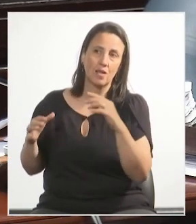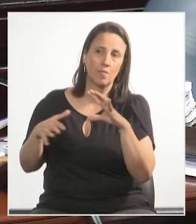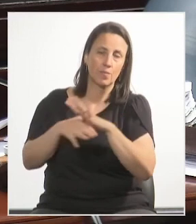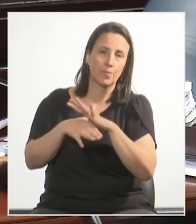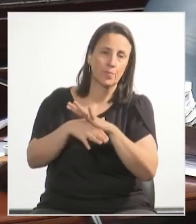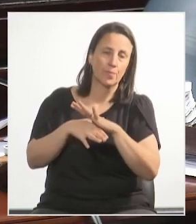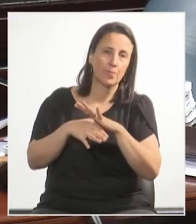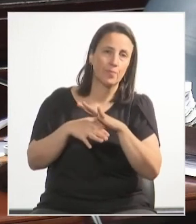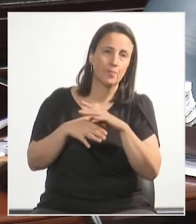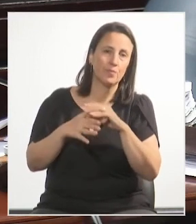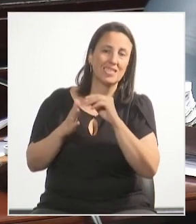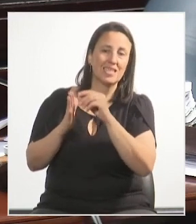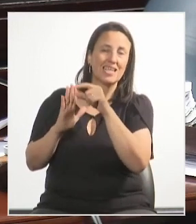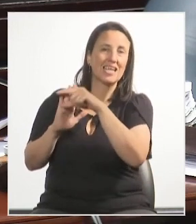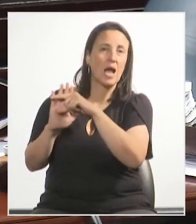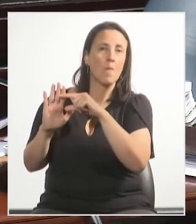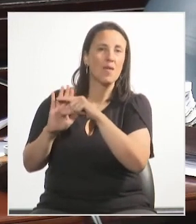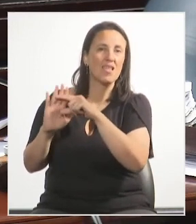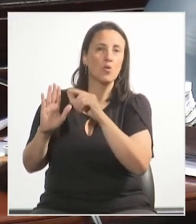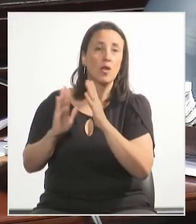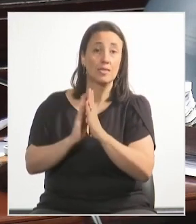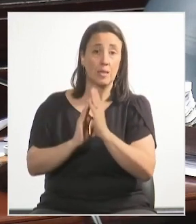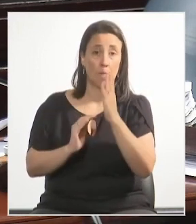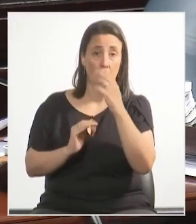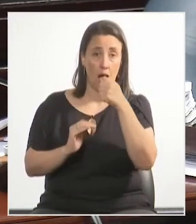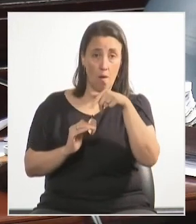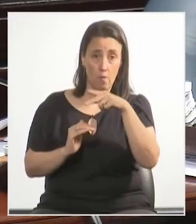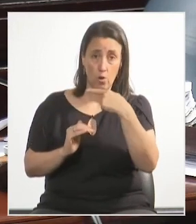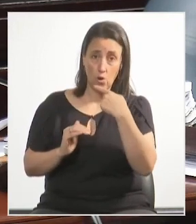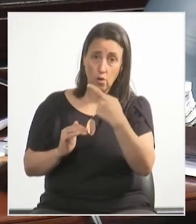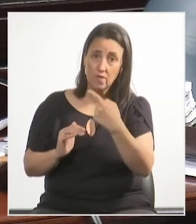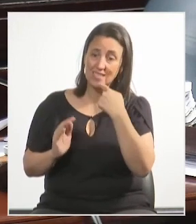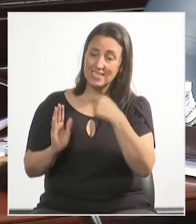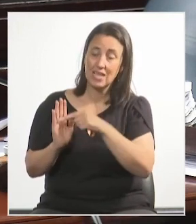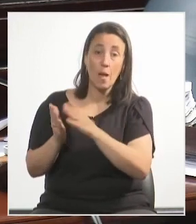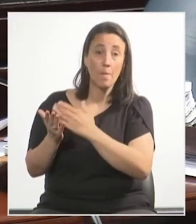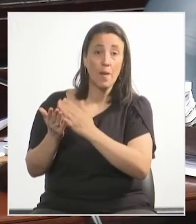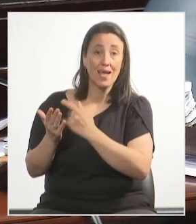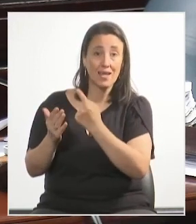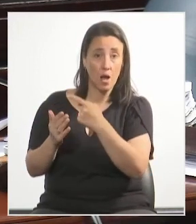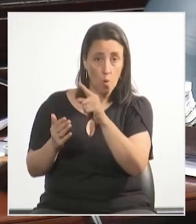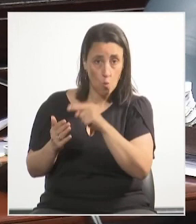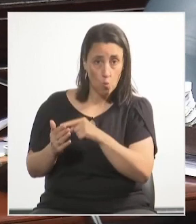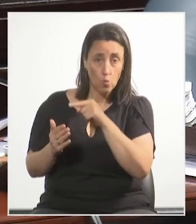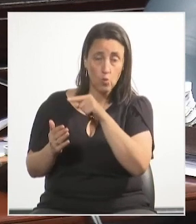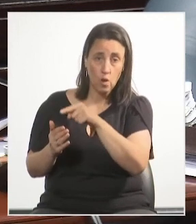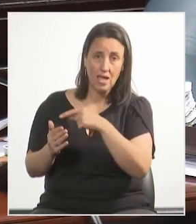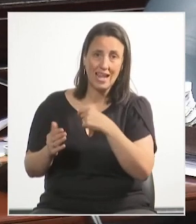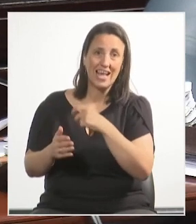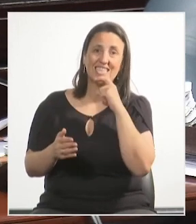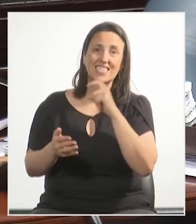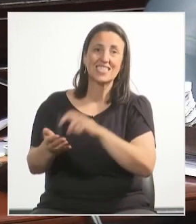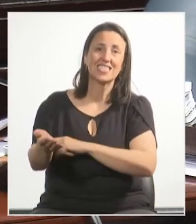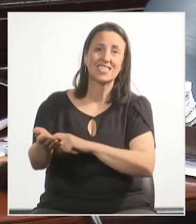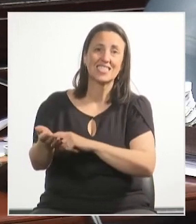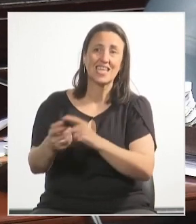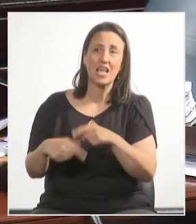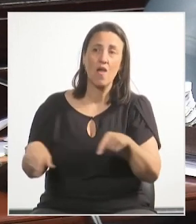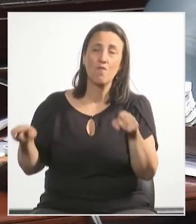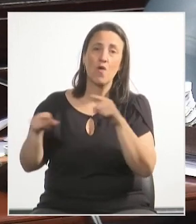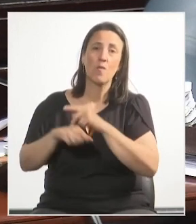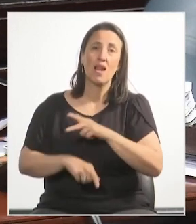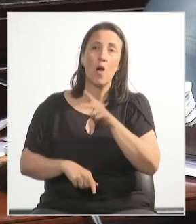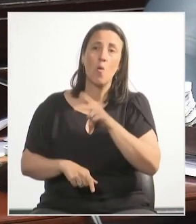ese capítulo de San Pablo, hace ver desde la primera página que la sangre que por la redención de la humanidad